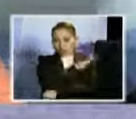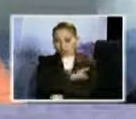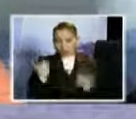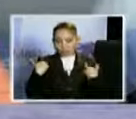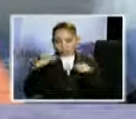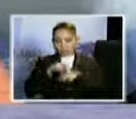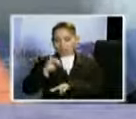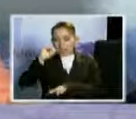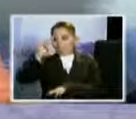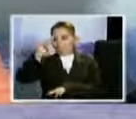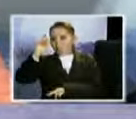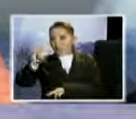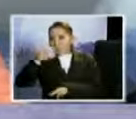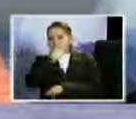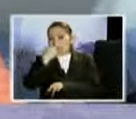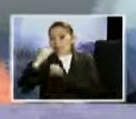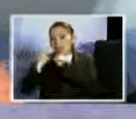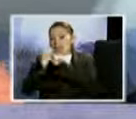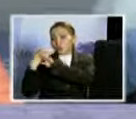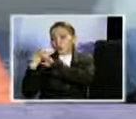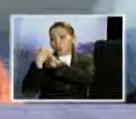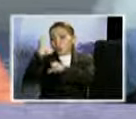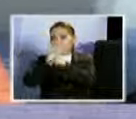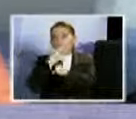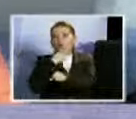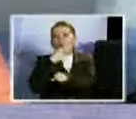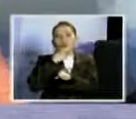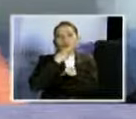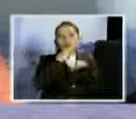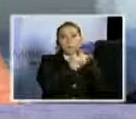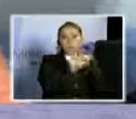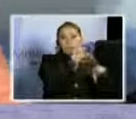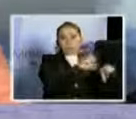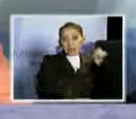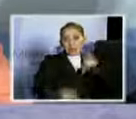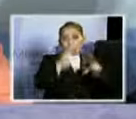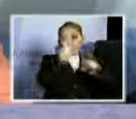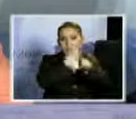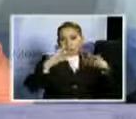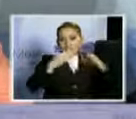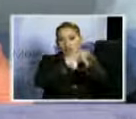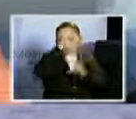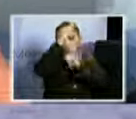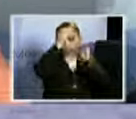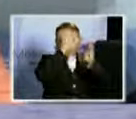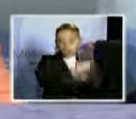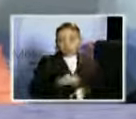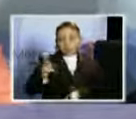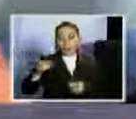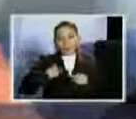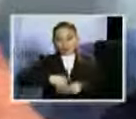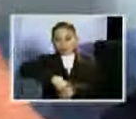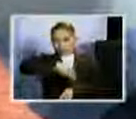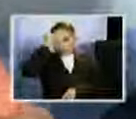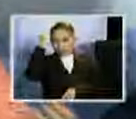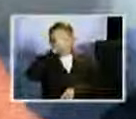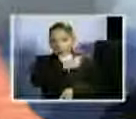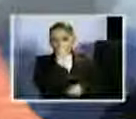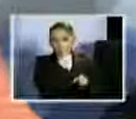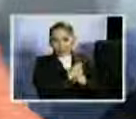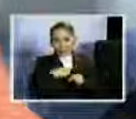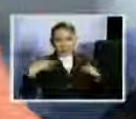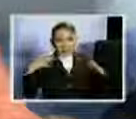en IPRE, donde van a ser los 100 años del primer uso de armas químicas en la Primera Guerra Mundial. Lo que la gente no sabe es que en la Primera